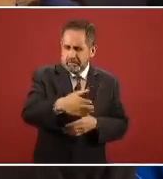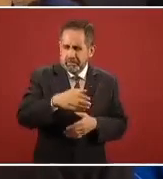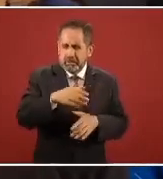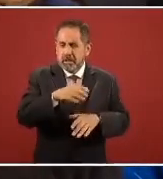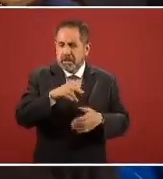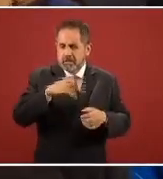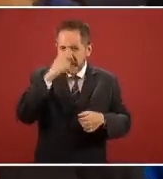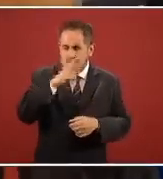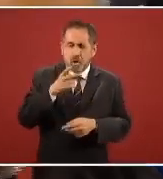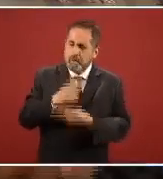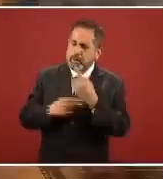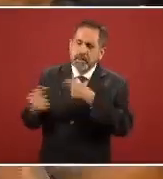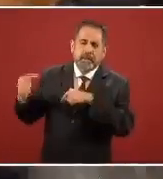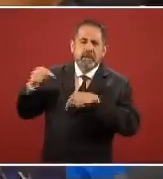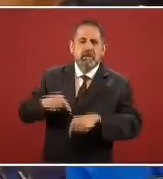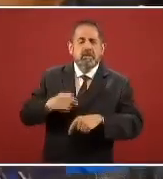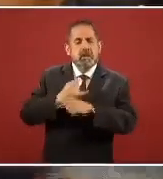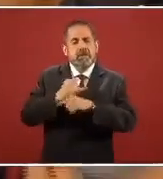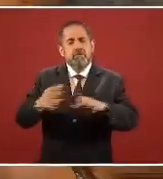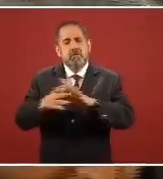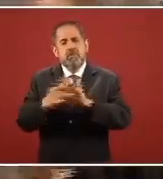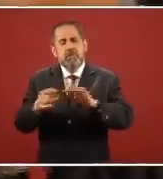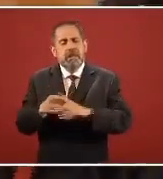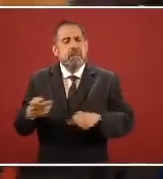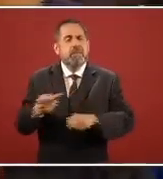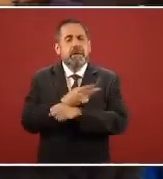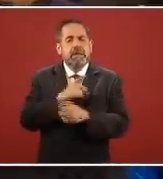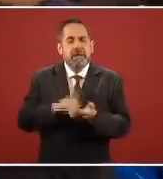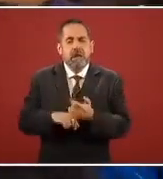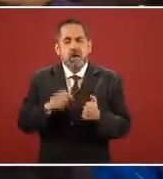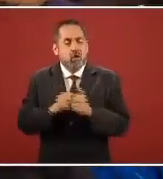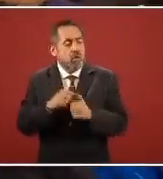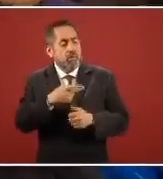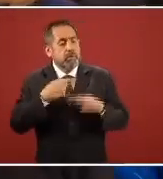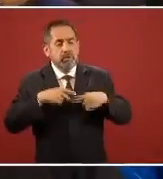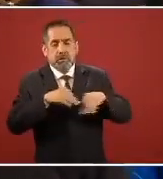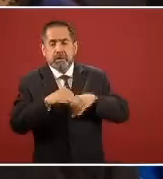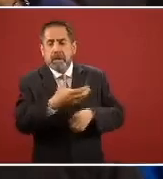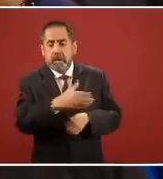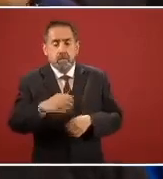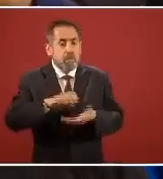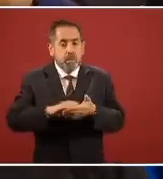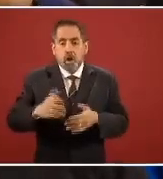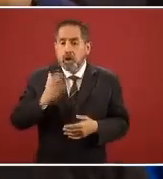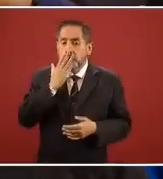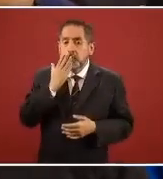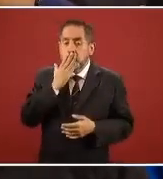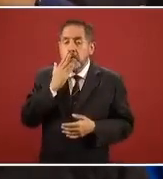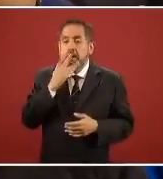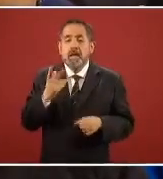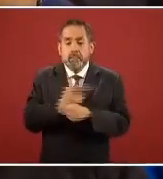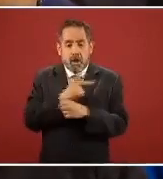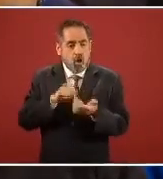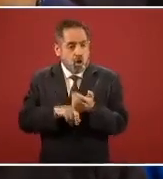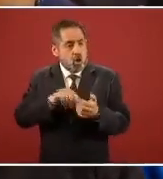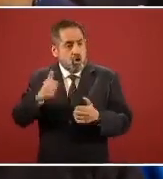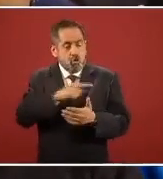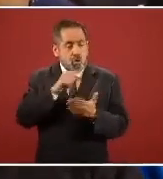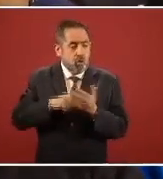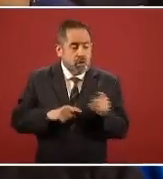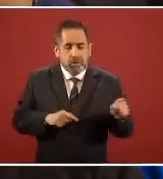en México pudieran venir a dar un informe? ¿Qué se está haciendo en ese caso? Porque en el caso de Sonora y en otros